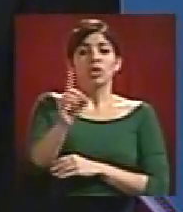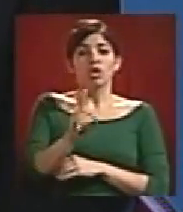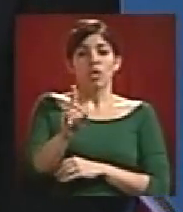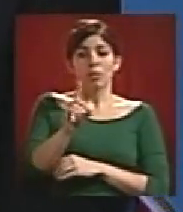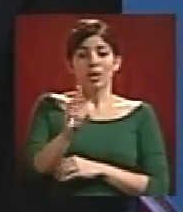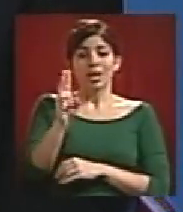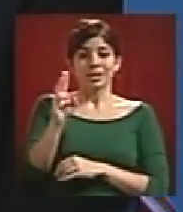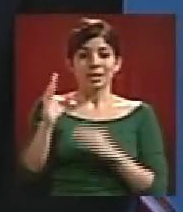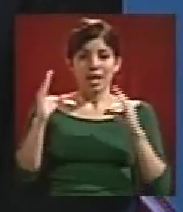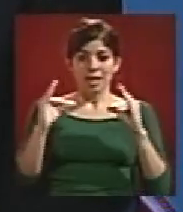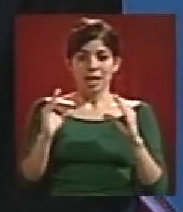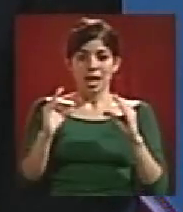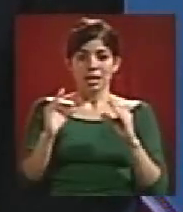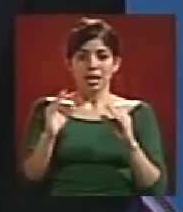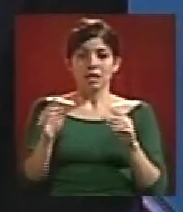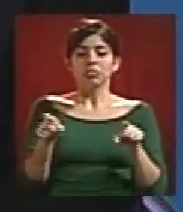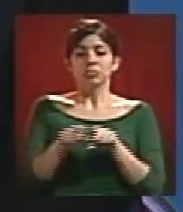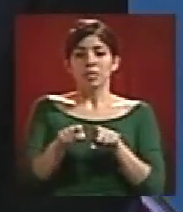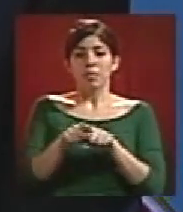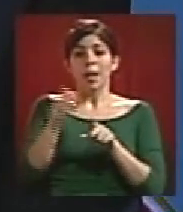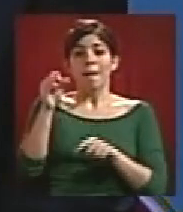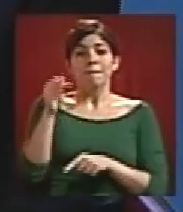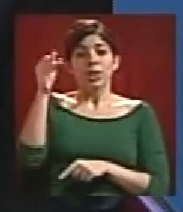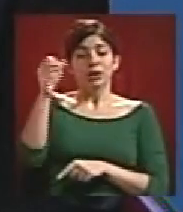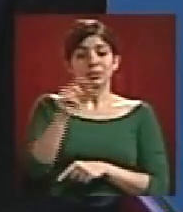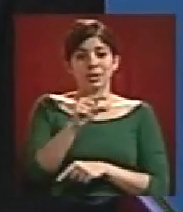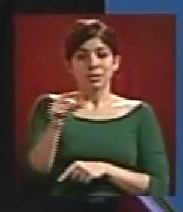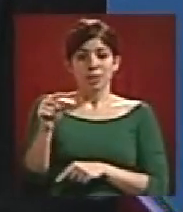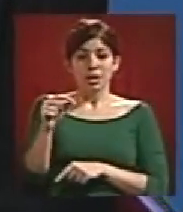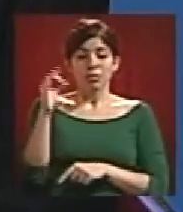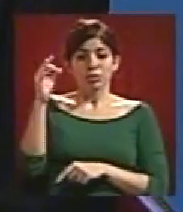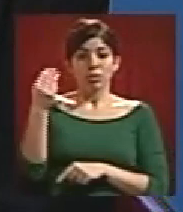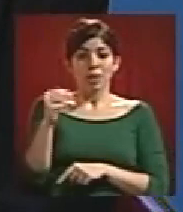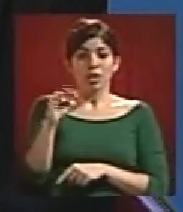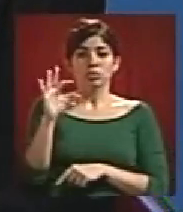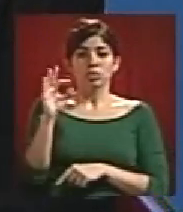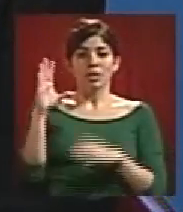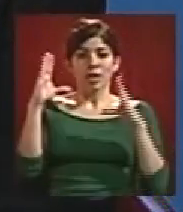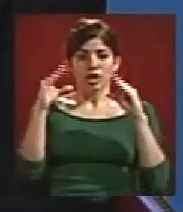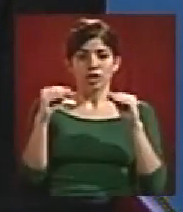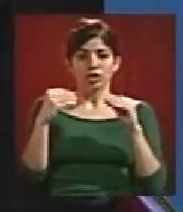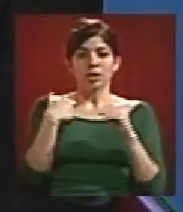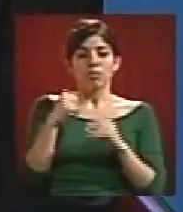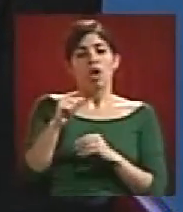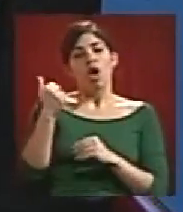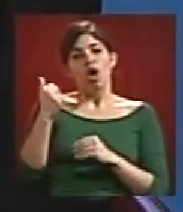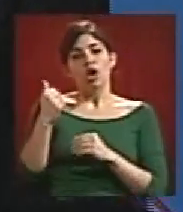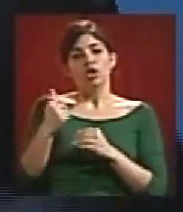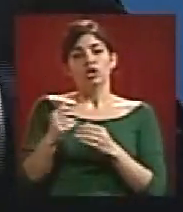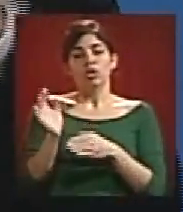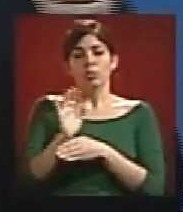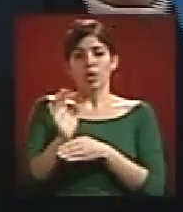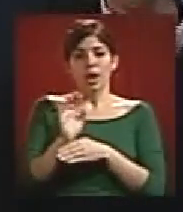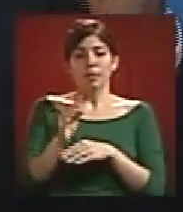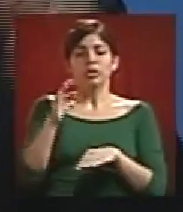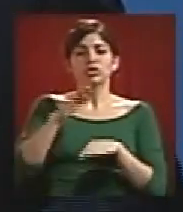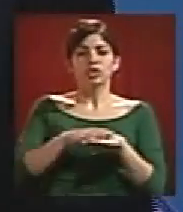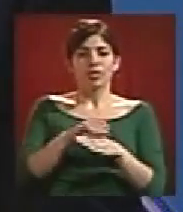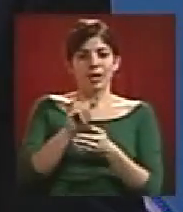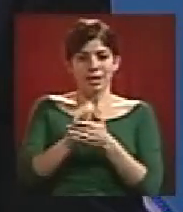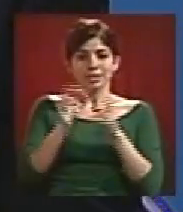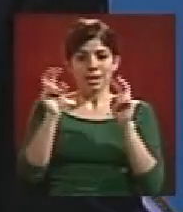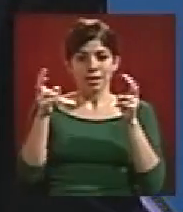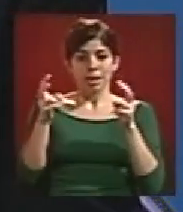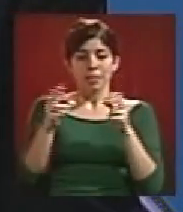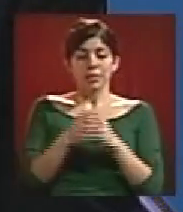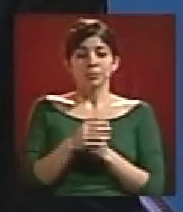a las 6 de la tarde. Igualmente, la próxima semana, el próximo miércoles a las 9 de la noche, tendremos otro programa sobre estos